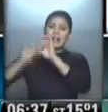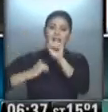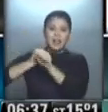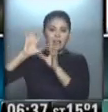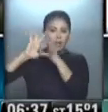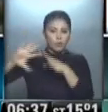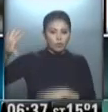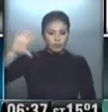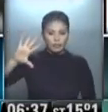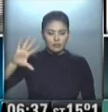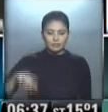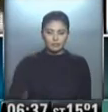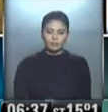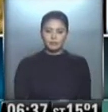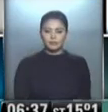Europa.